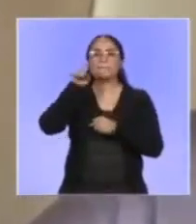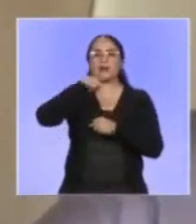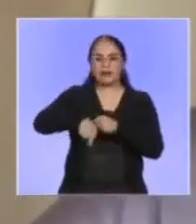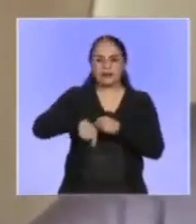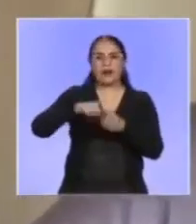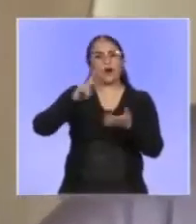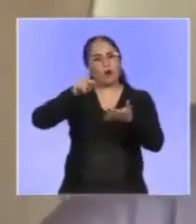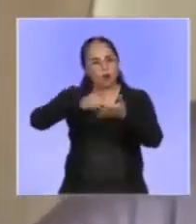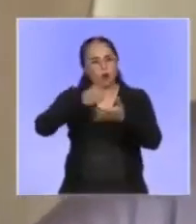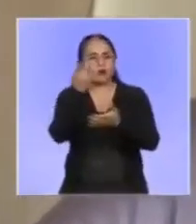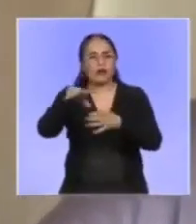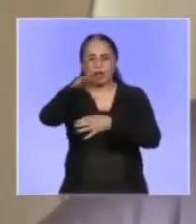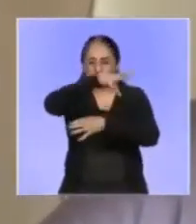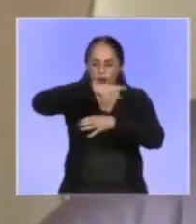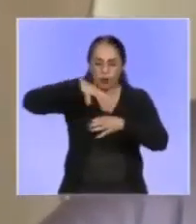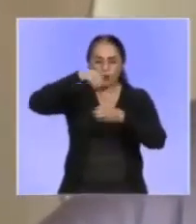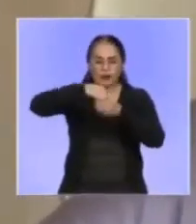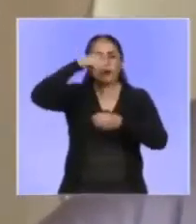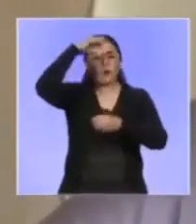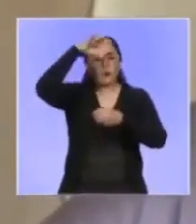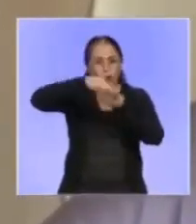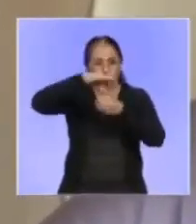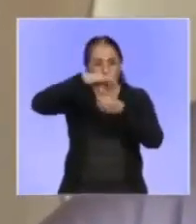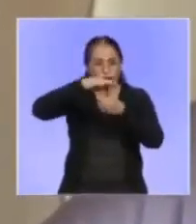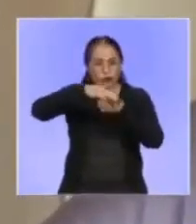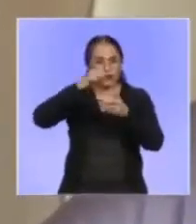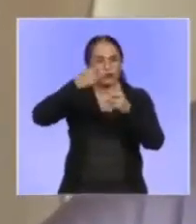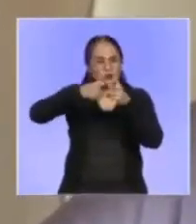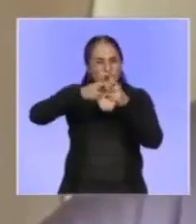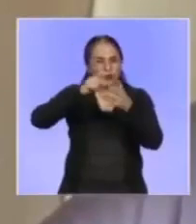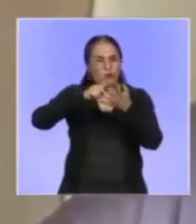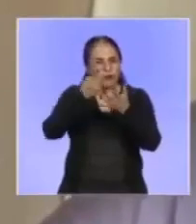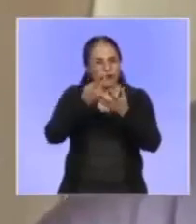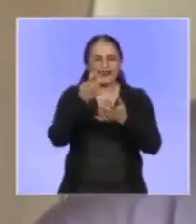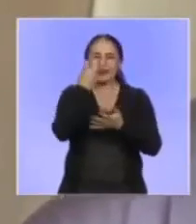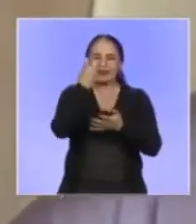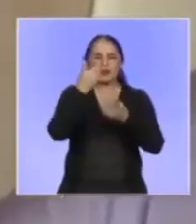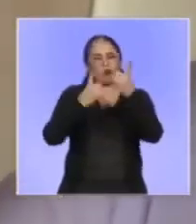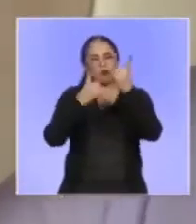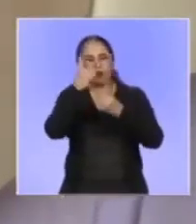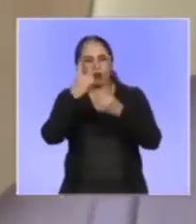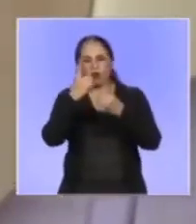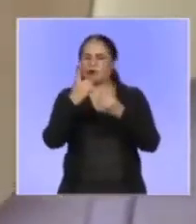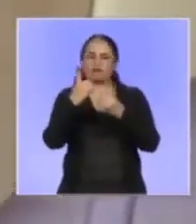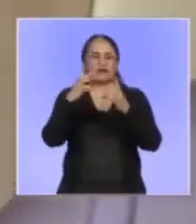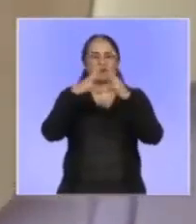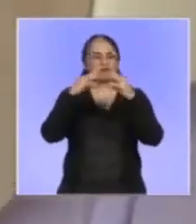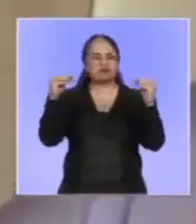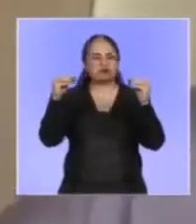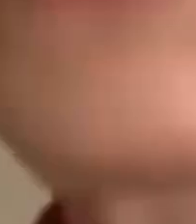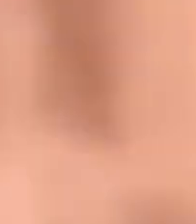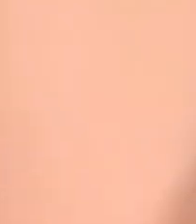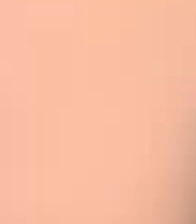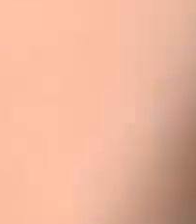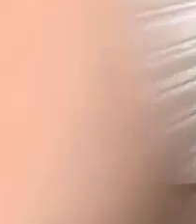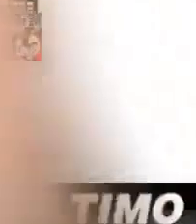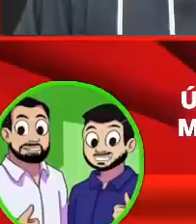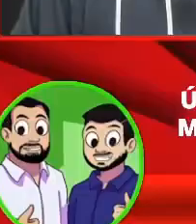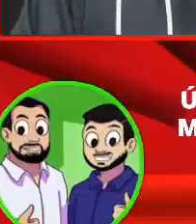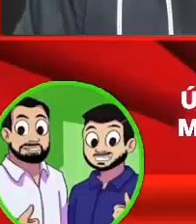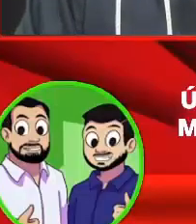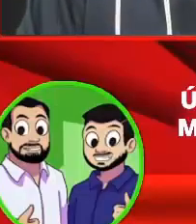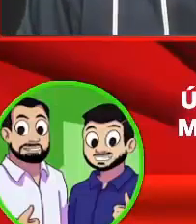el uso de recursos ilícitos rebasar los topes de campaña y la contratación de tiempo en radio y de también de televisión